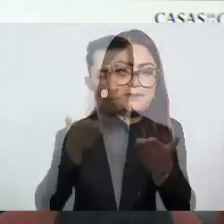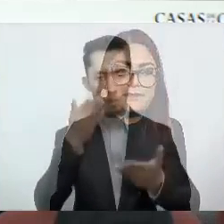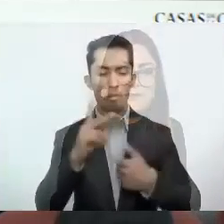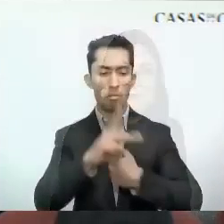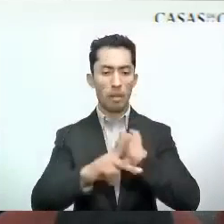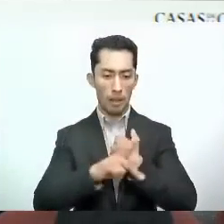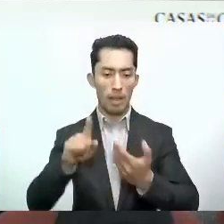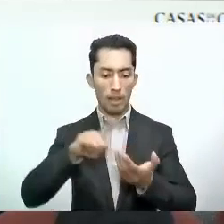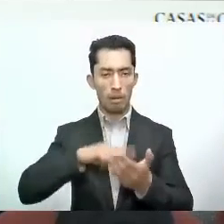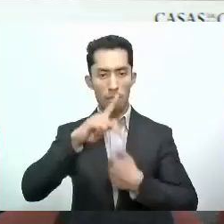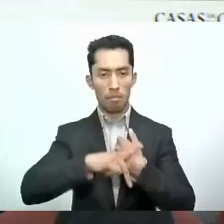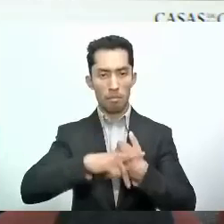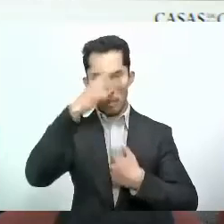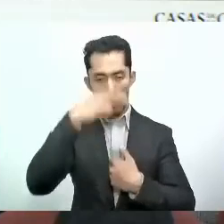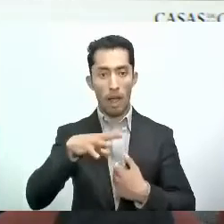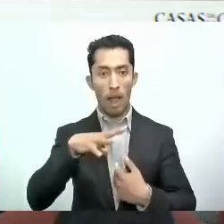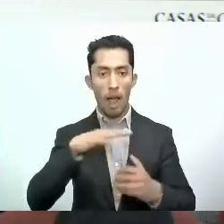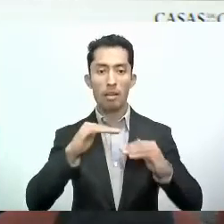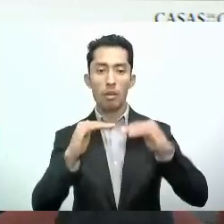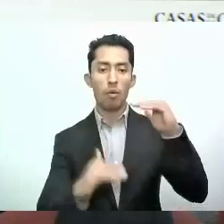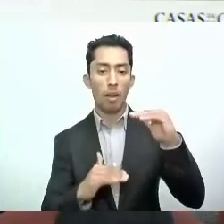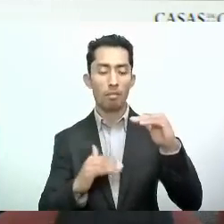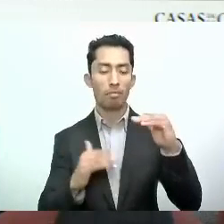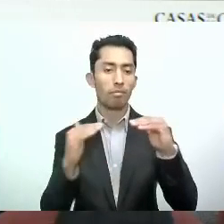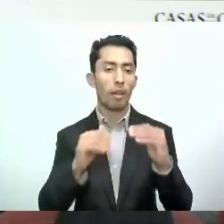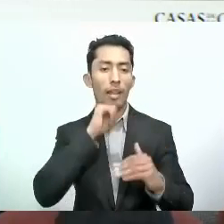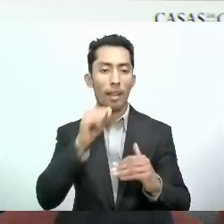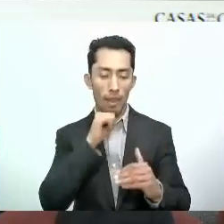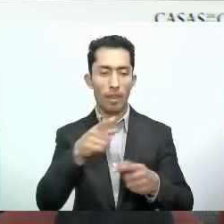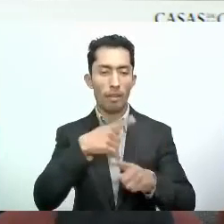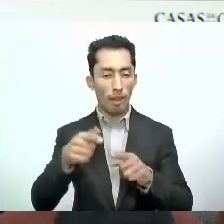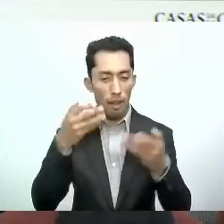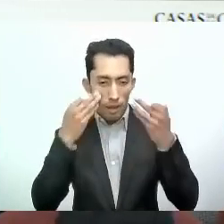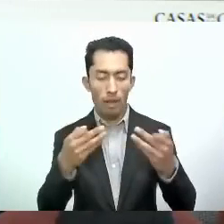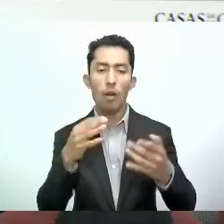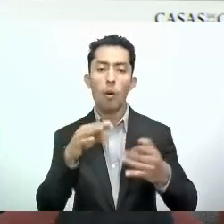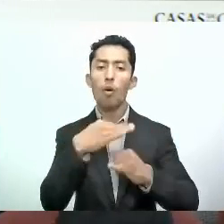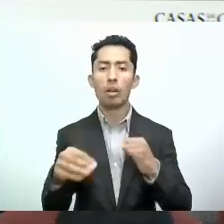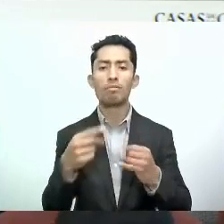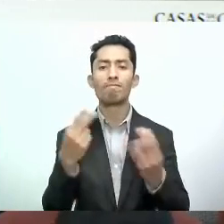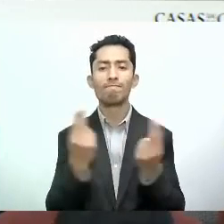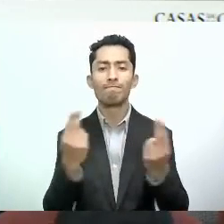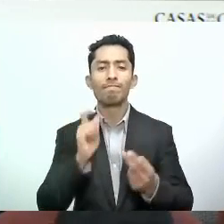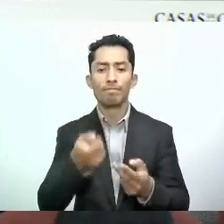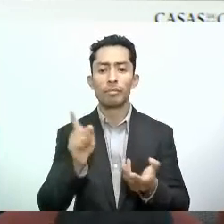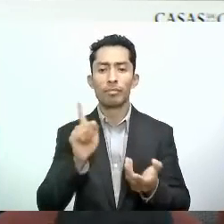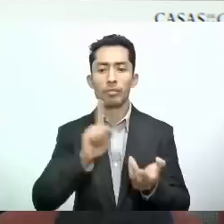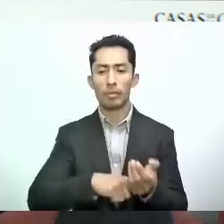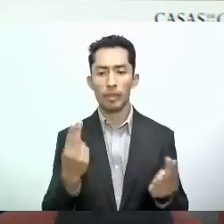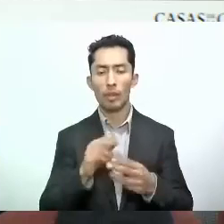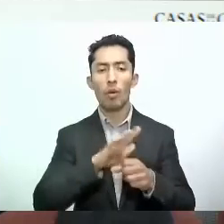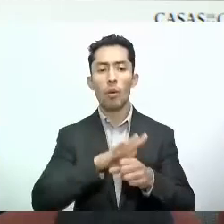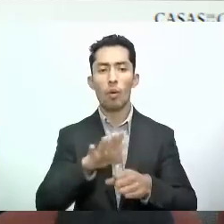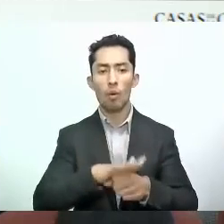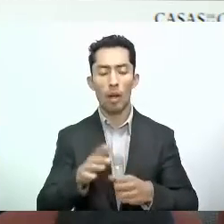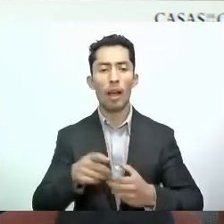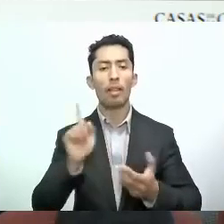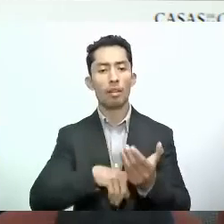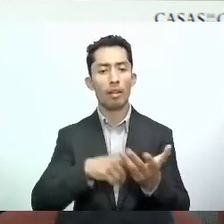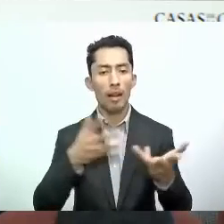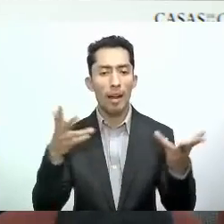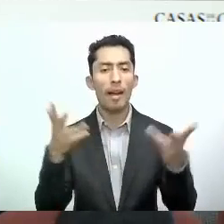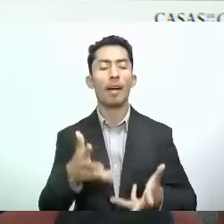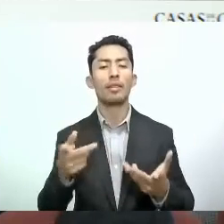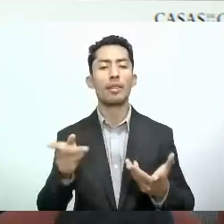de profundas desigualdades. Y finalmente, la necesidad de tener de implementar, de